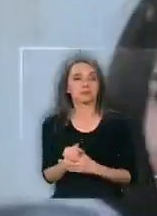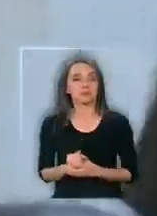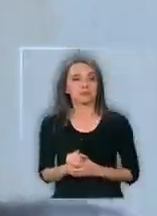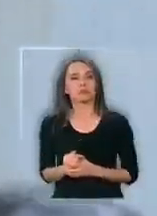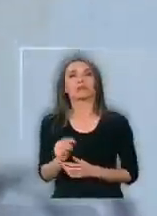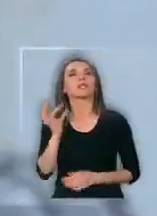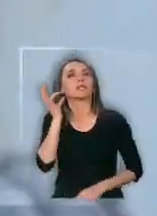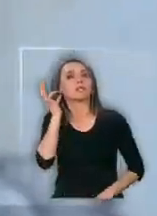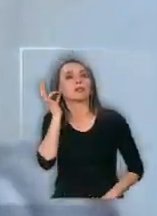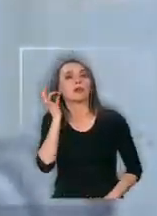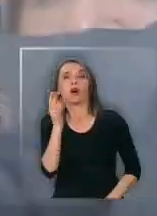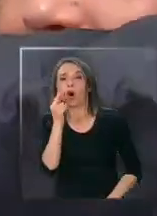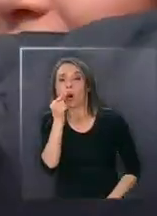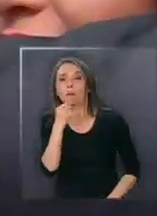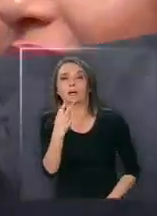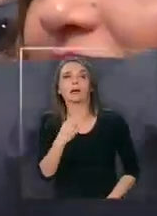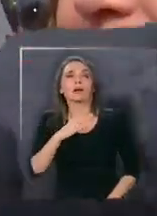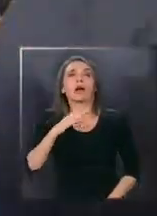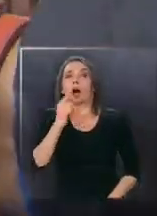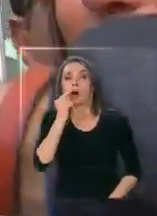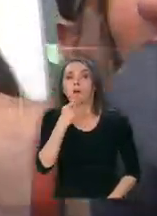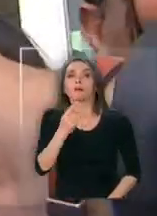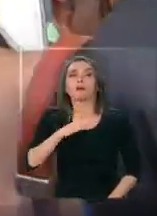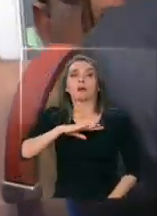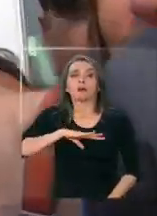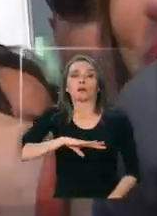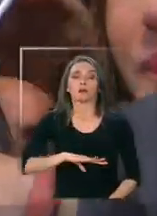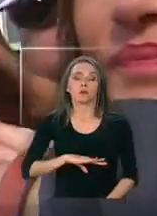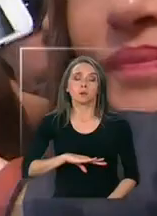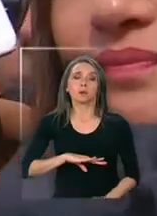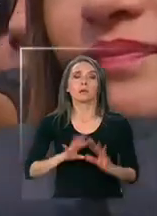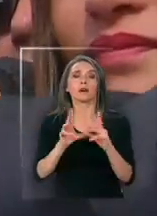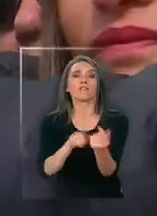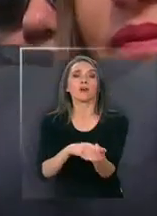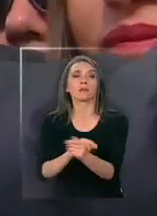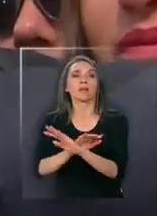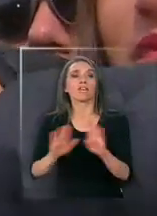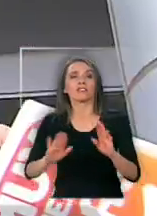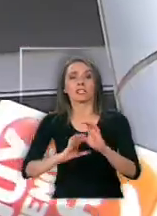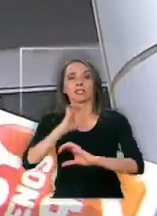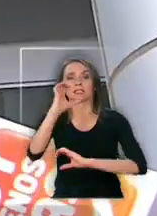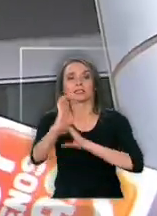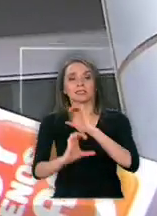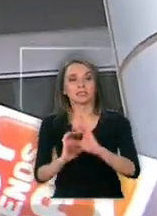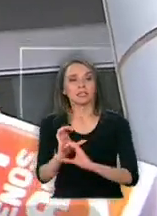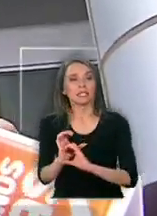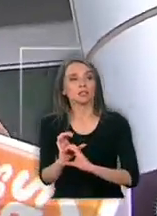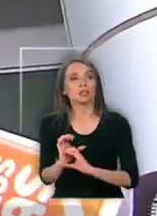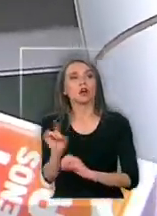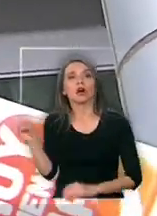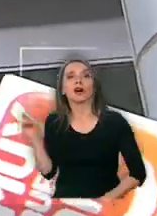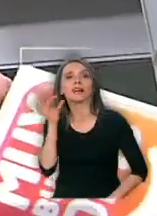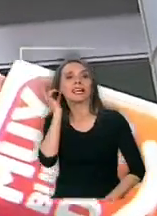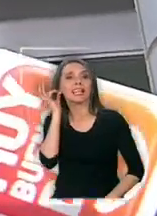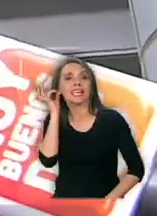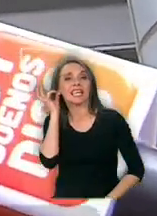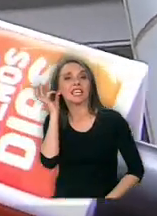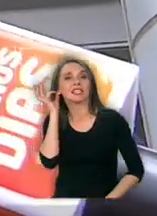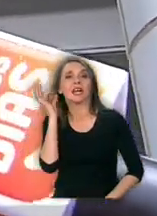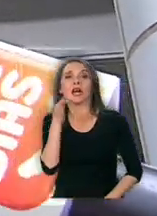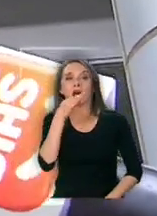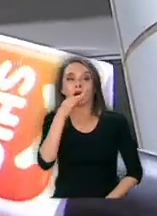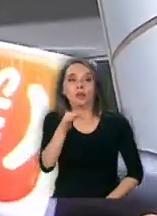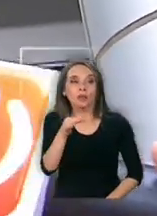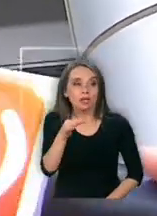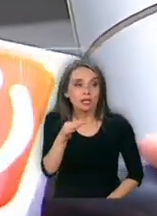Es un alivio, es una tranquilidad para la familia haber terminado este siglo. Ella dijo que